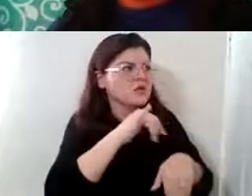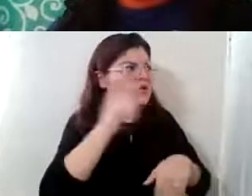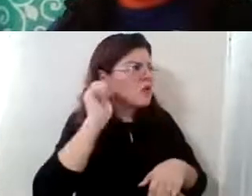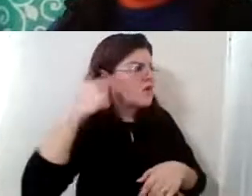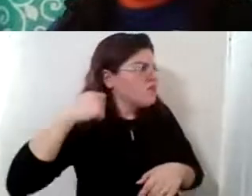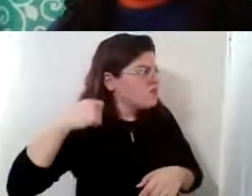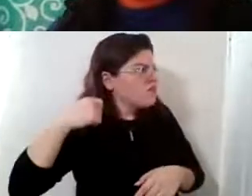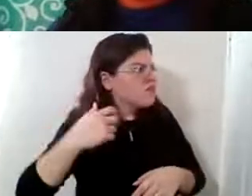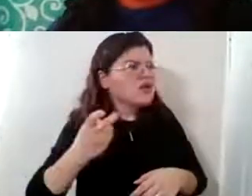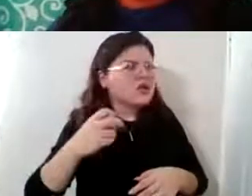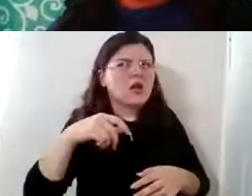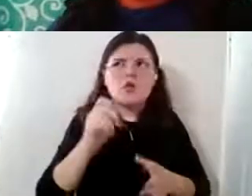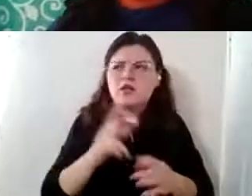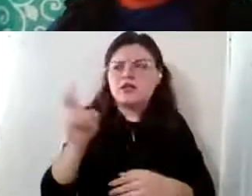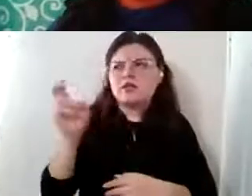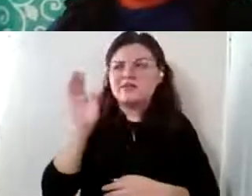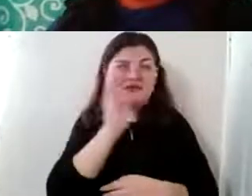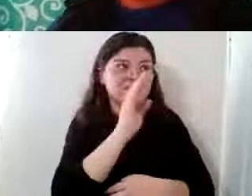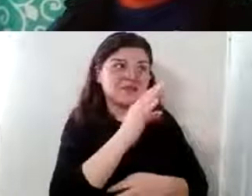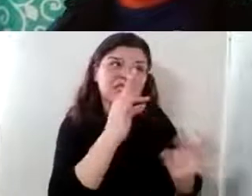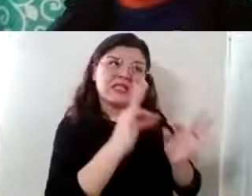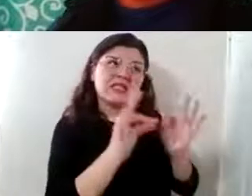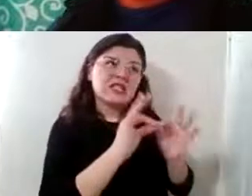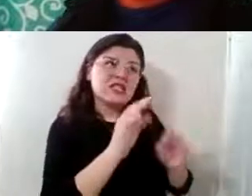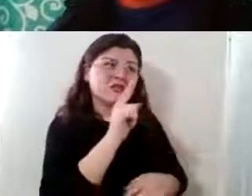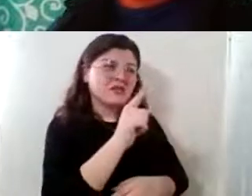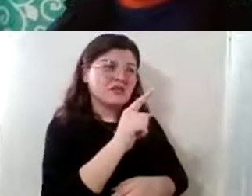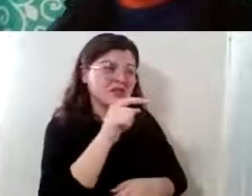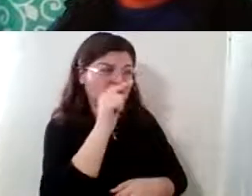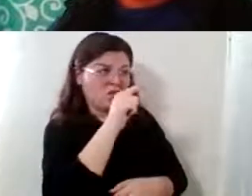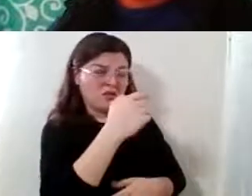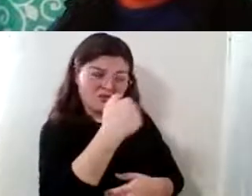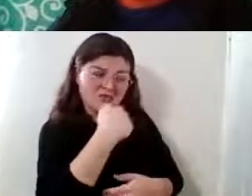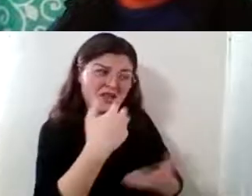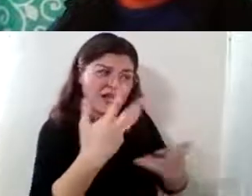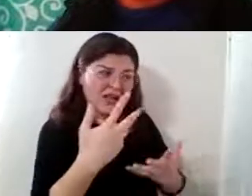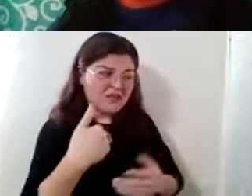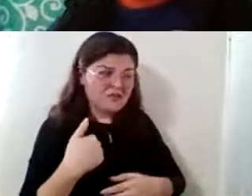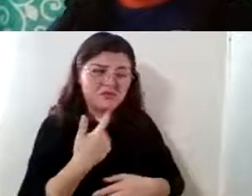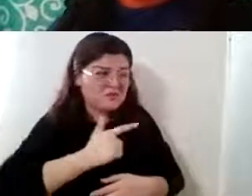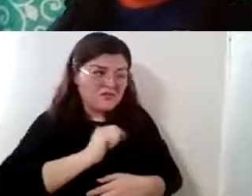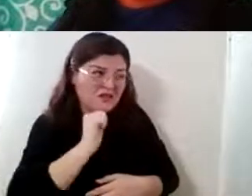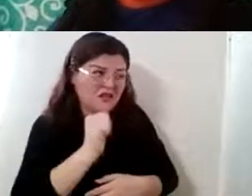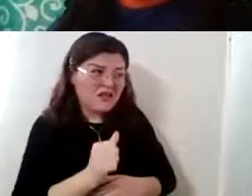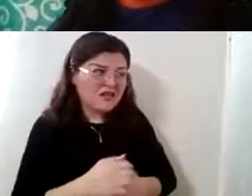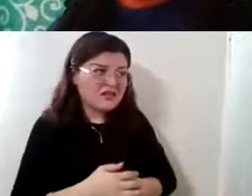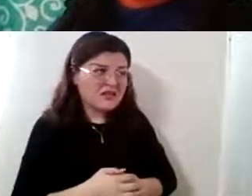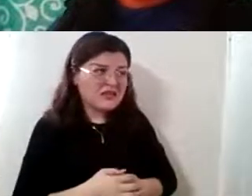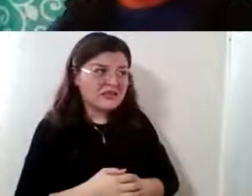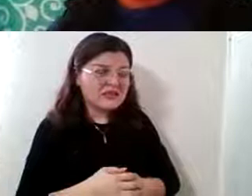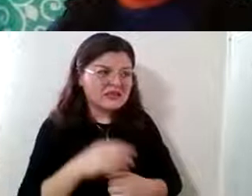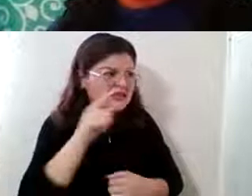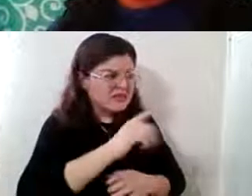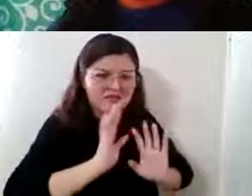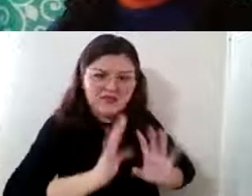Así que decide decirle: tío Anselmo, lo que me haces no me gusta nada. ¡Déjame en